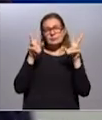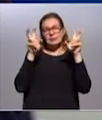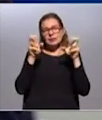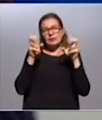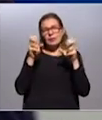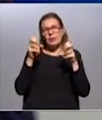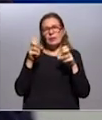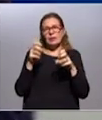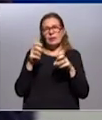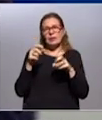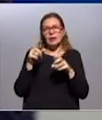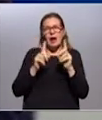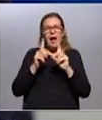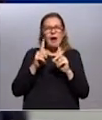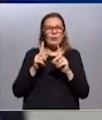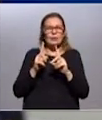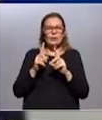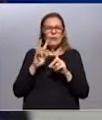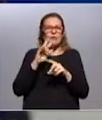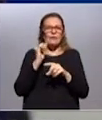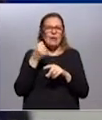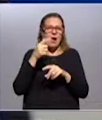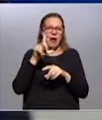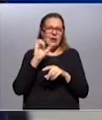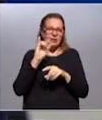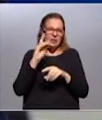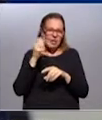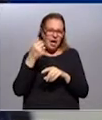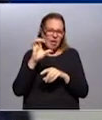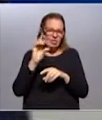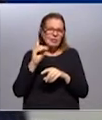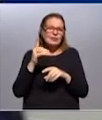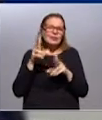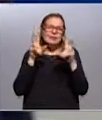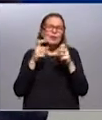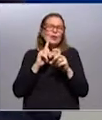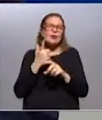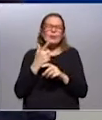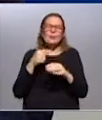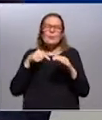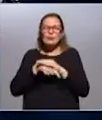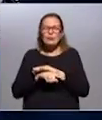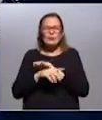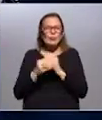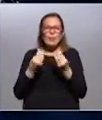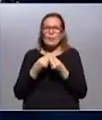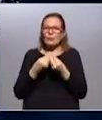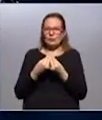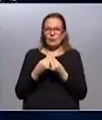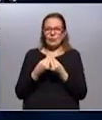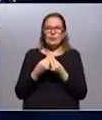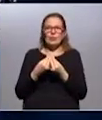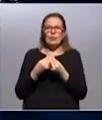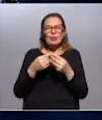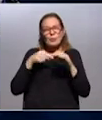de la vialidad que es algo que no es que no se haya hecho pero no se no se profundizó mucho en el tema de la vialidad porque